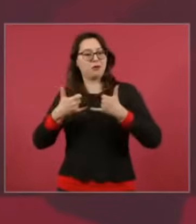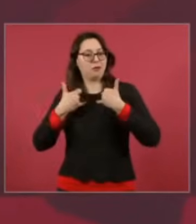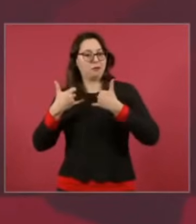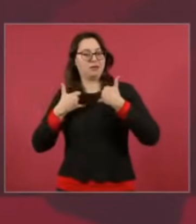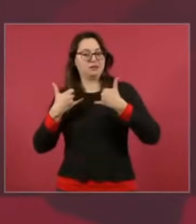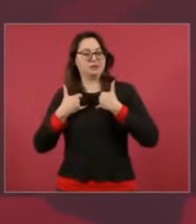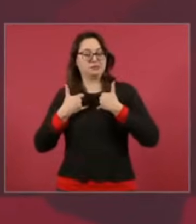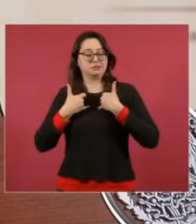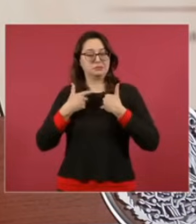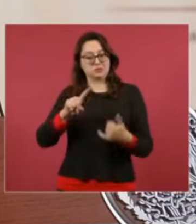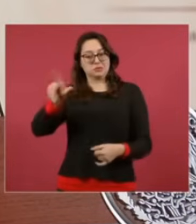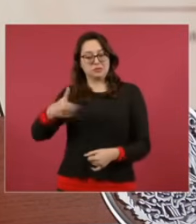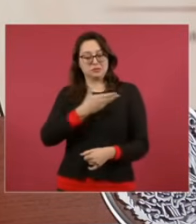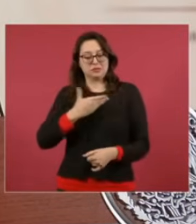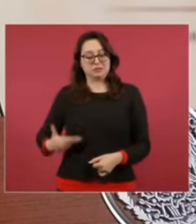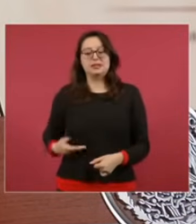Él